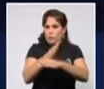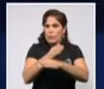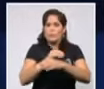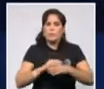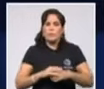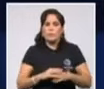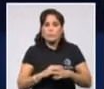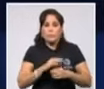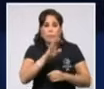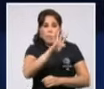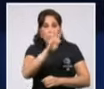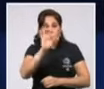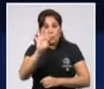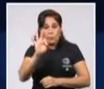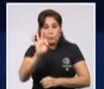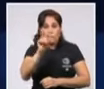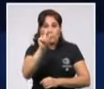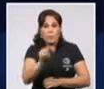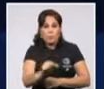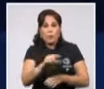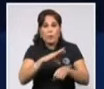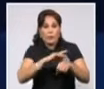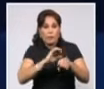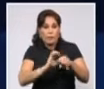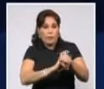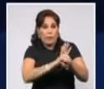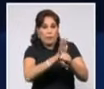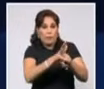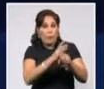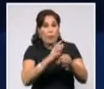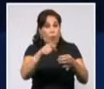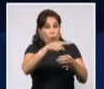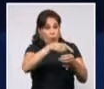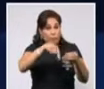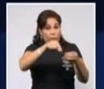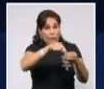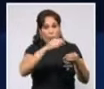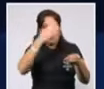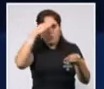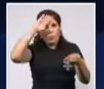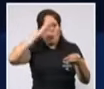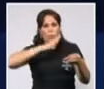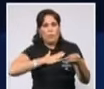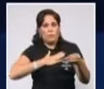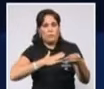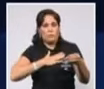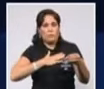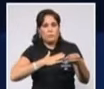Los 48 pacientes que se diagnosticaron ayer son cubanos todos,